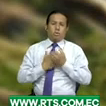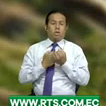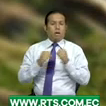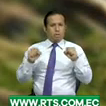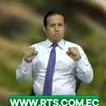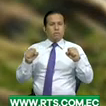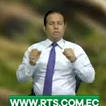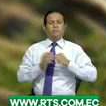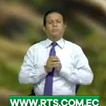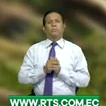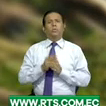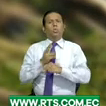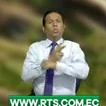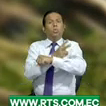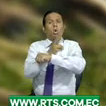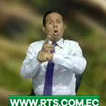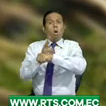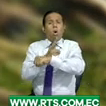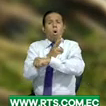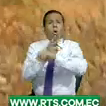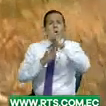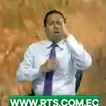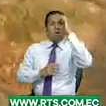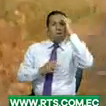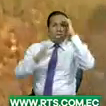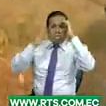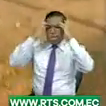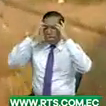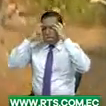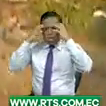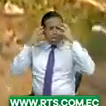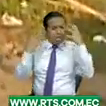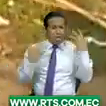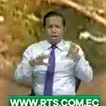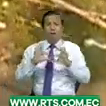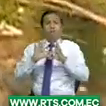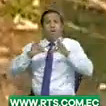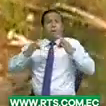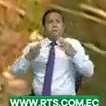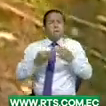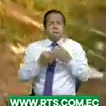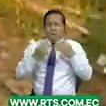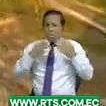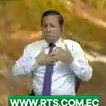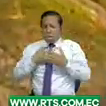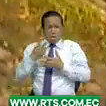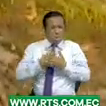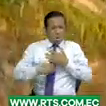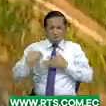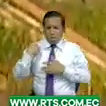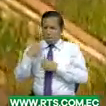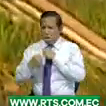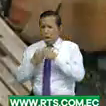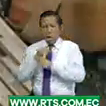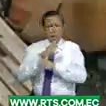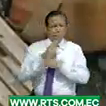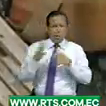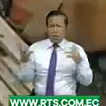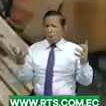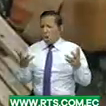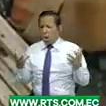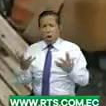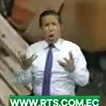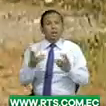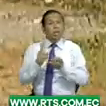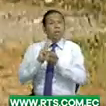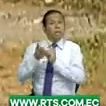Fueron 2 horas de pánico, 120 minutos que se hicieron eternos al no ver en casa al pequeño de 5 años. Unos